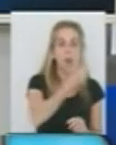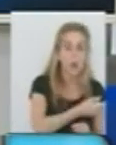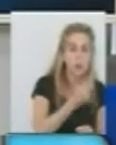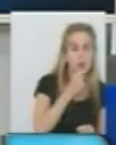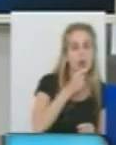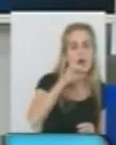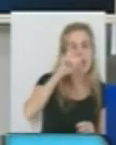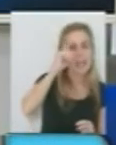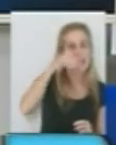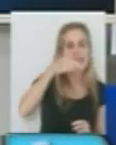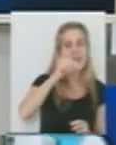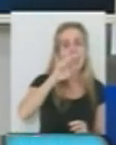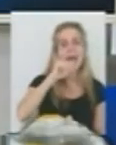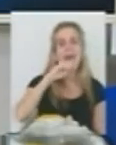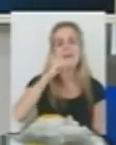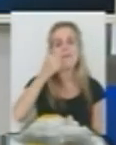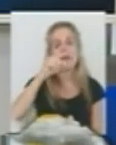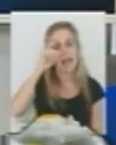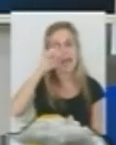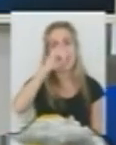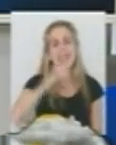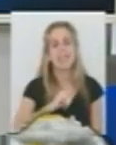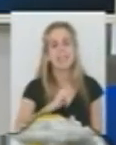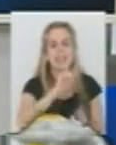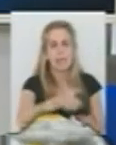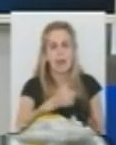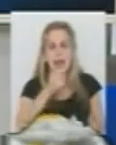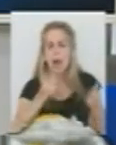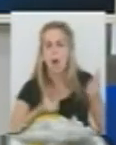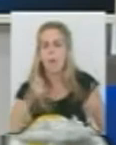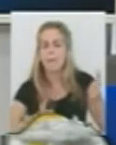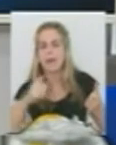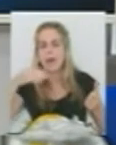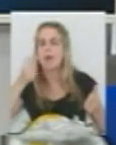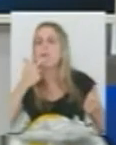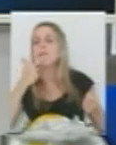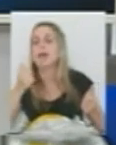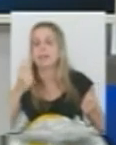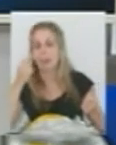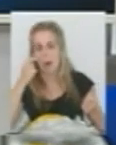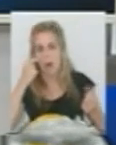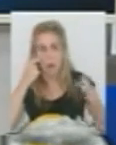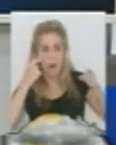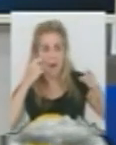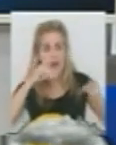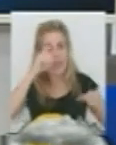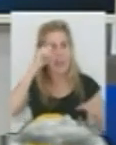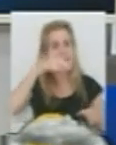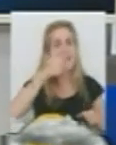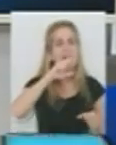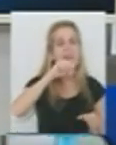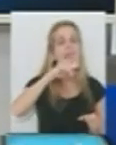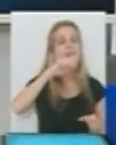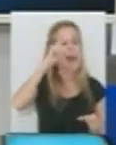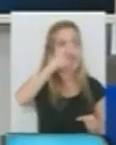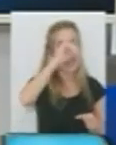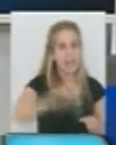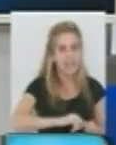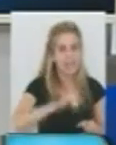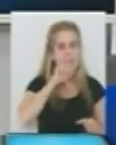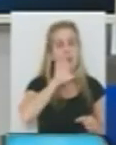con el Frente Renovador, con Sergio Massa. Y de Narváez mide bien en el interior. Siempre midió bien en el interior de la provincia de Buenos Aires.